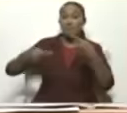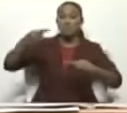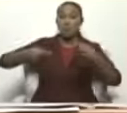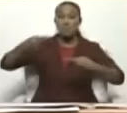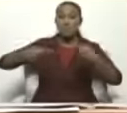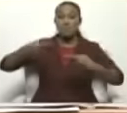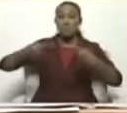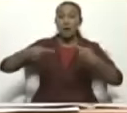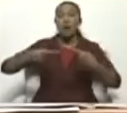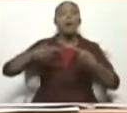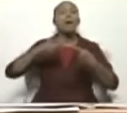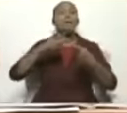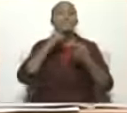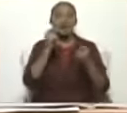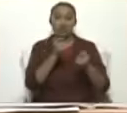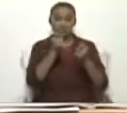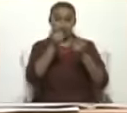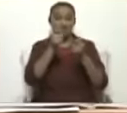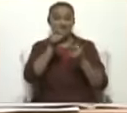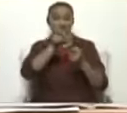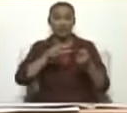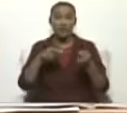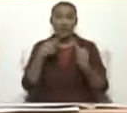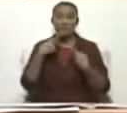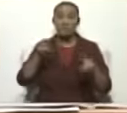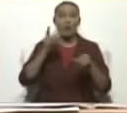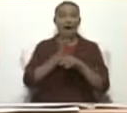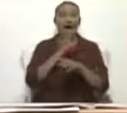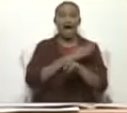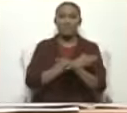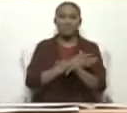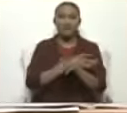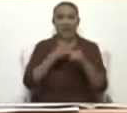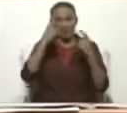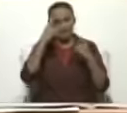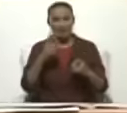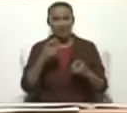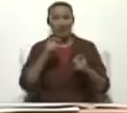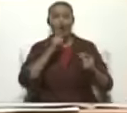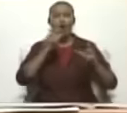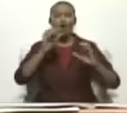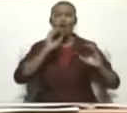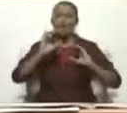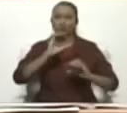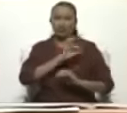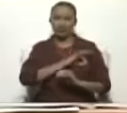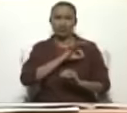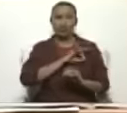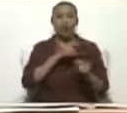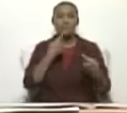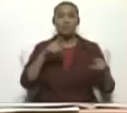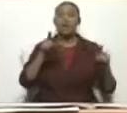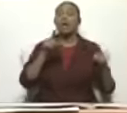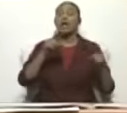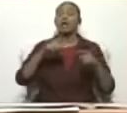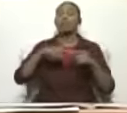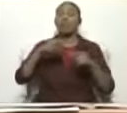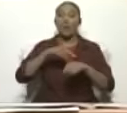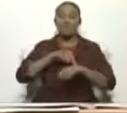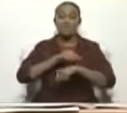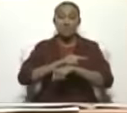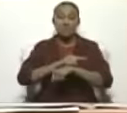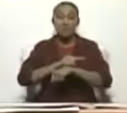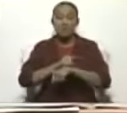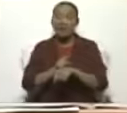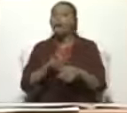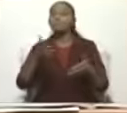el pueblo mexicano, no me refiero al pueblo mexicano, los periodistas de México, expertos, y de repente se le salió una rueda a la carreta, y le